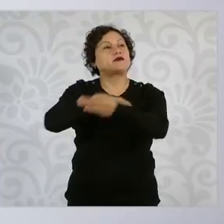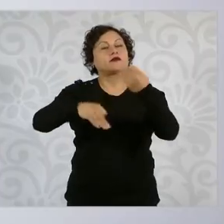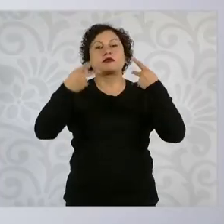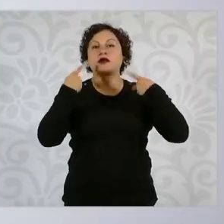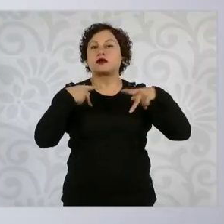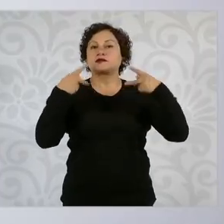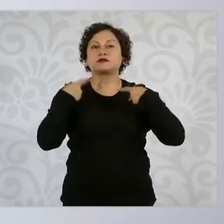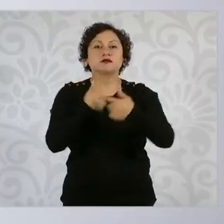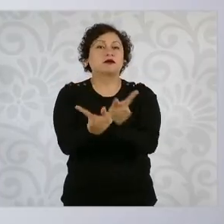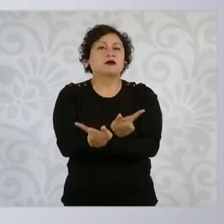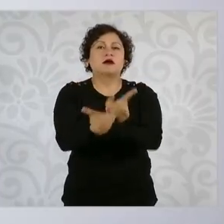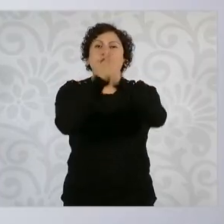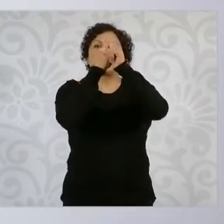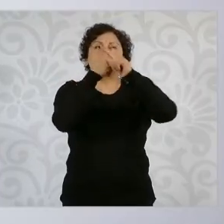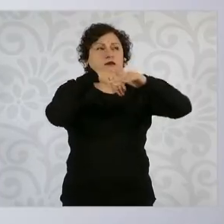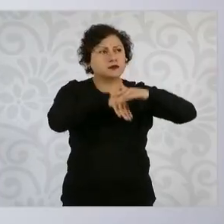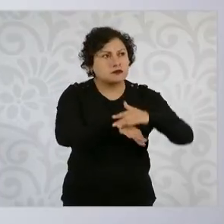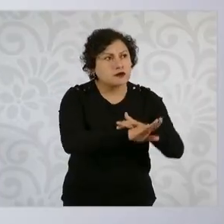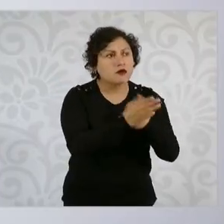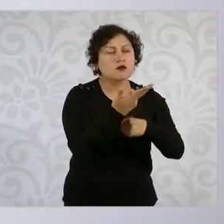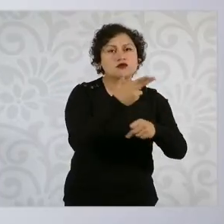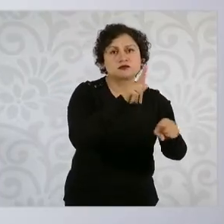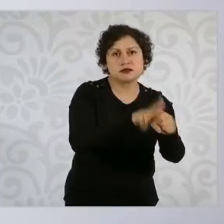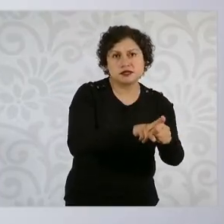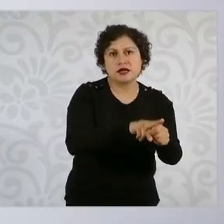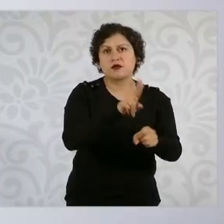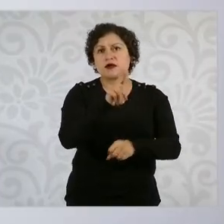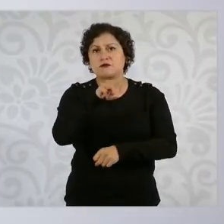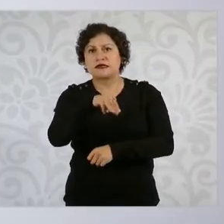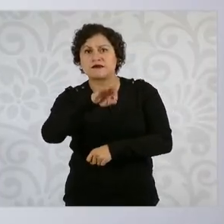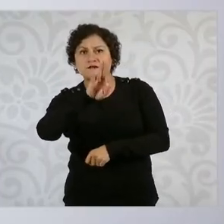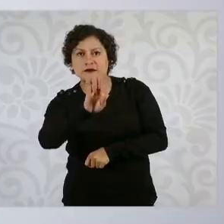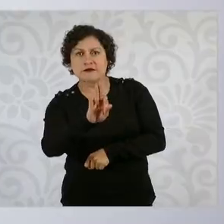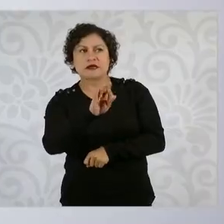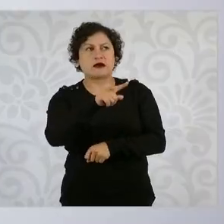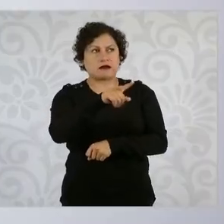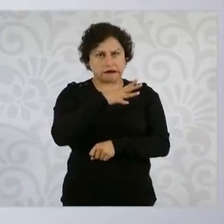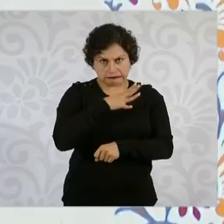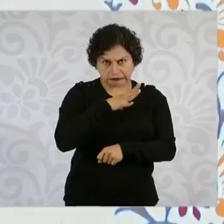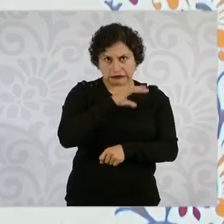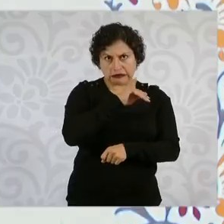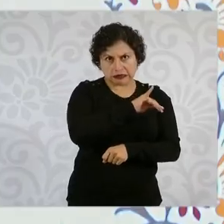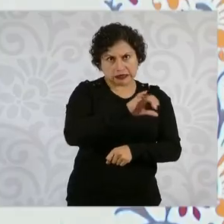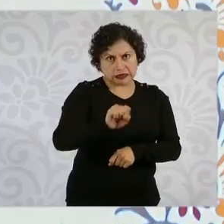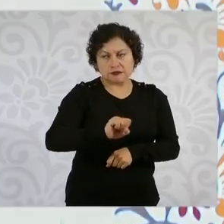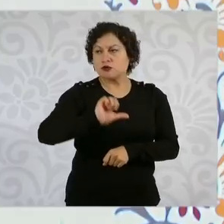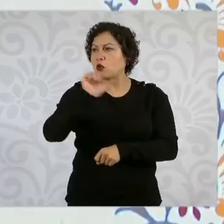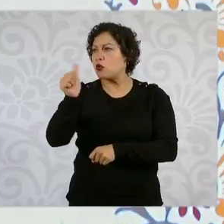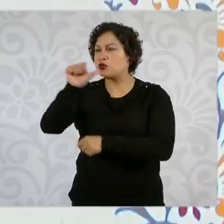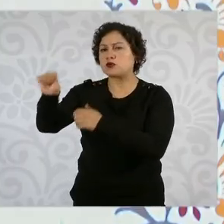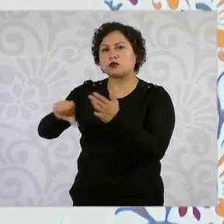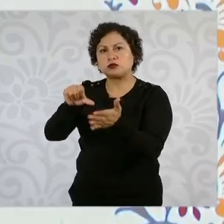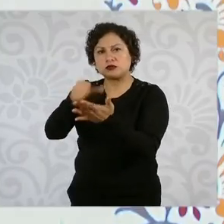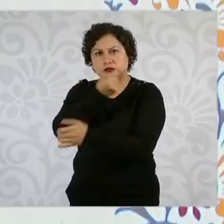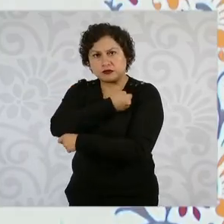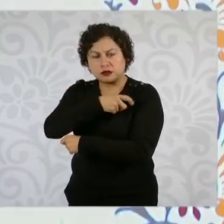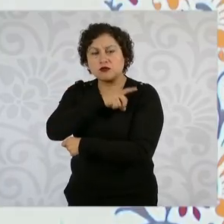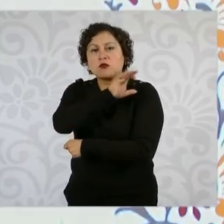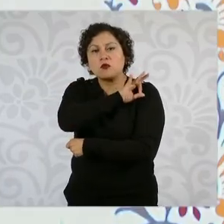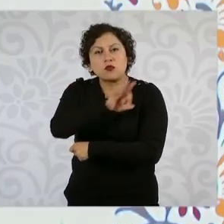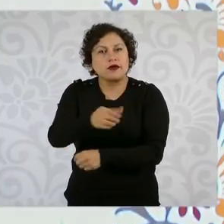salud o unidad de medicina familiar con independencia si son derechohabientes o no. Se avanzó en los